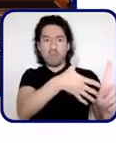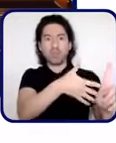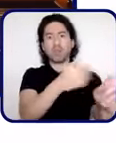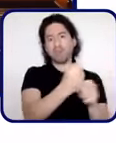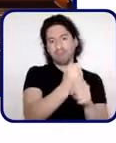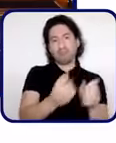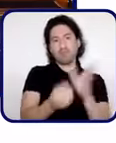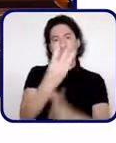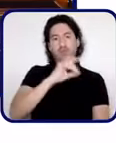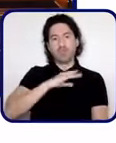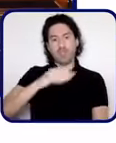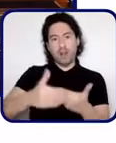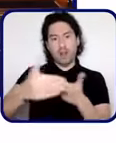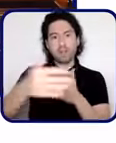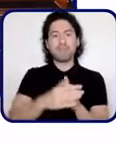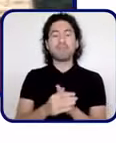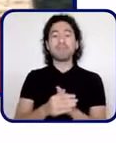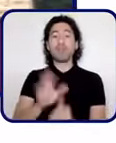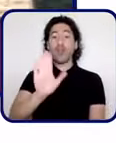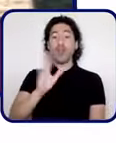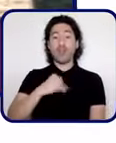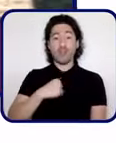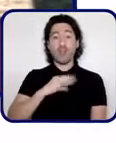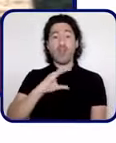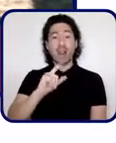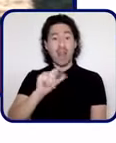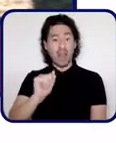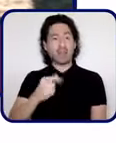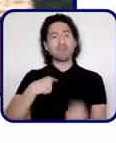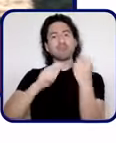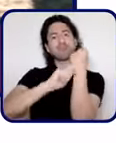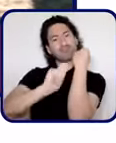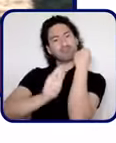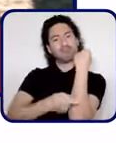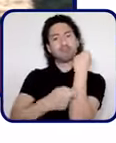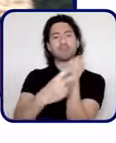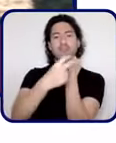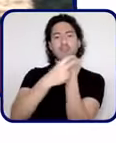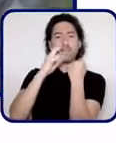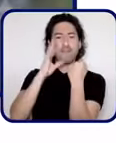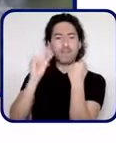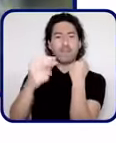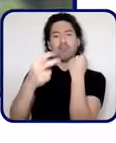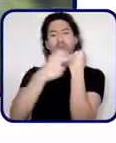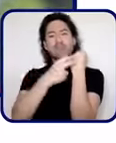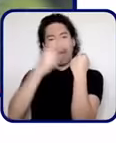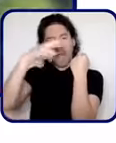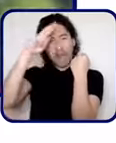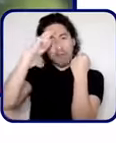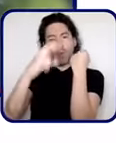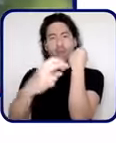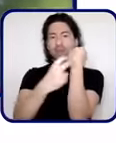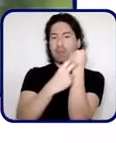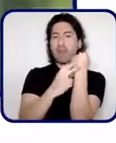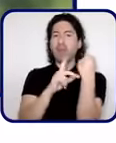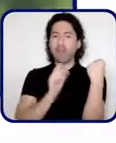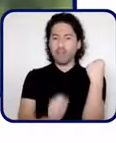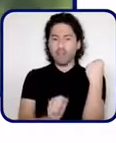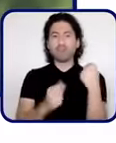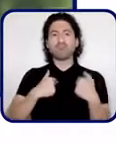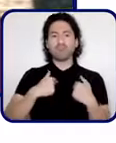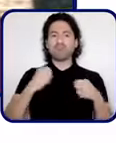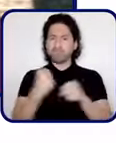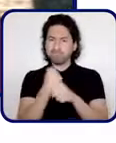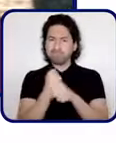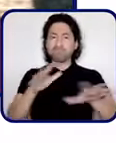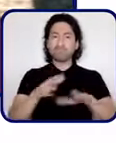la columna vertebral de este nuevo Chile. Hola, soy Clara Zagardía Cabezas, abogada, provincias del Biobío, Arauco y